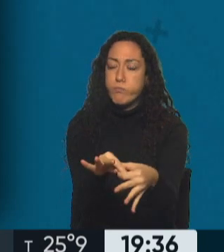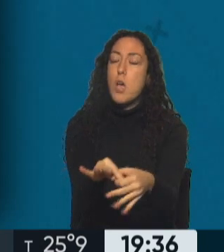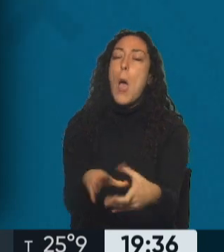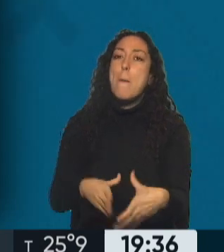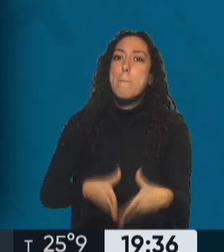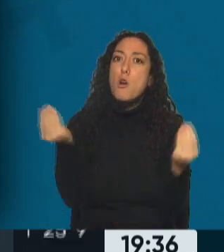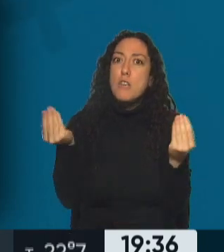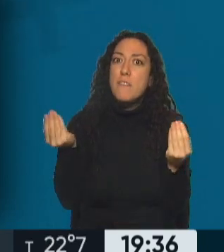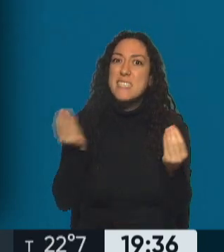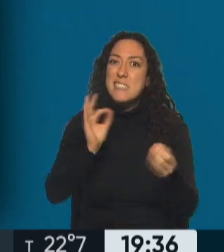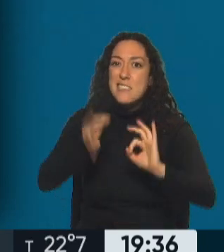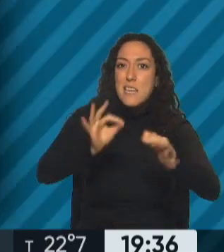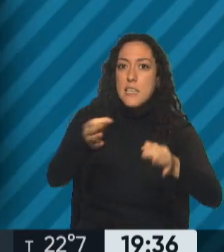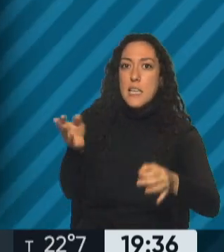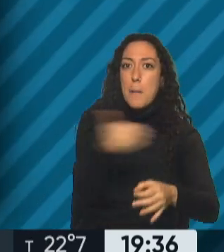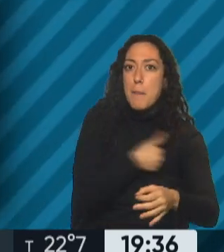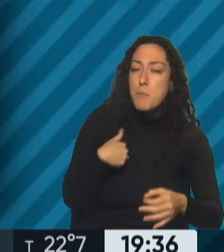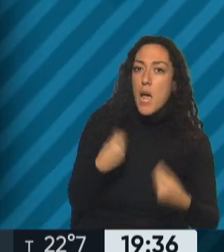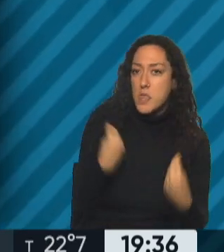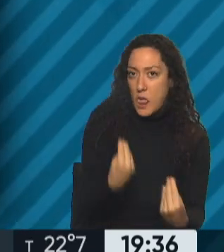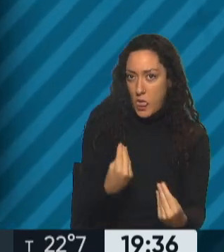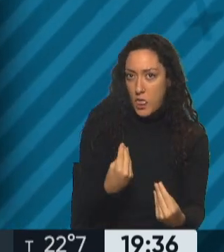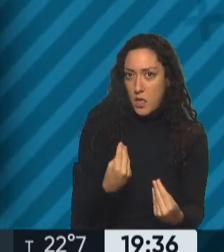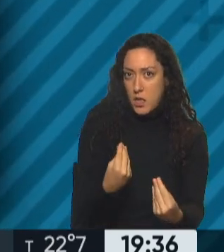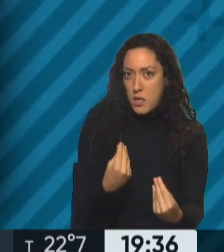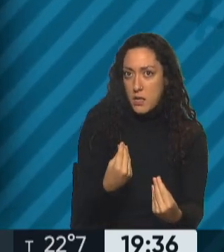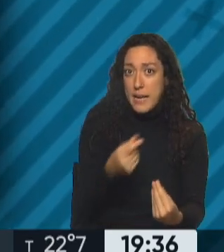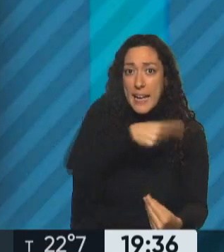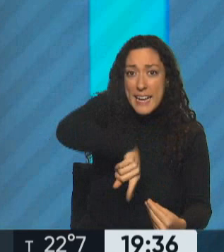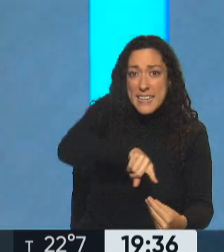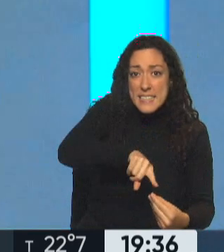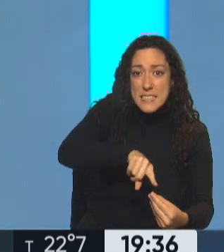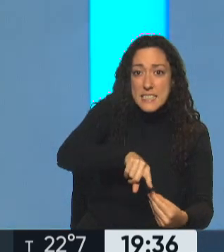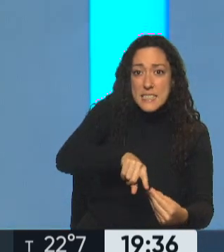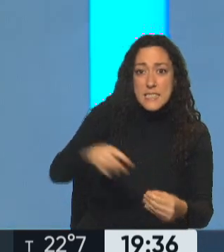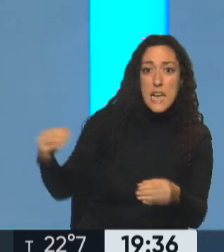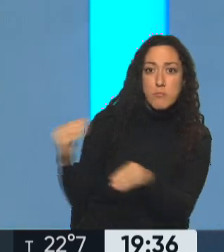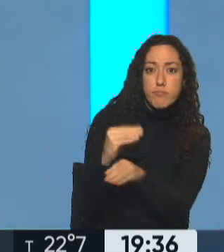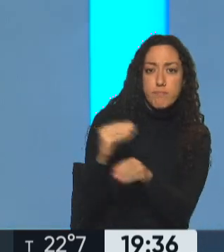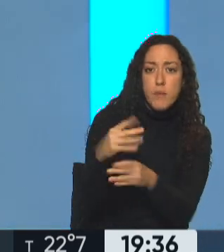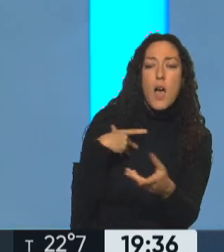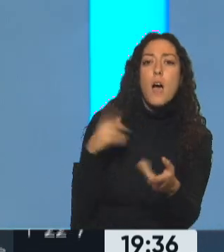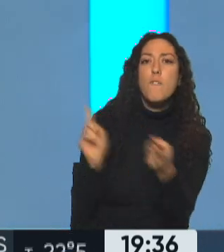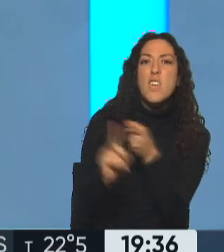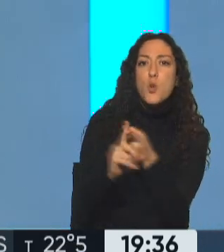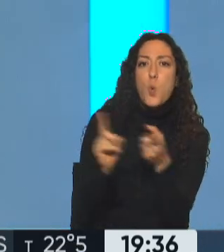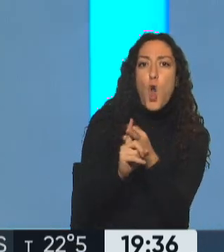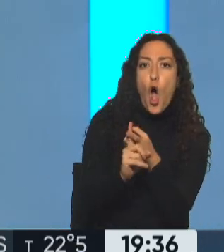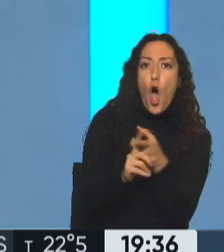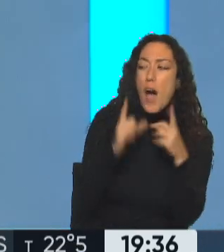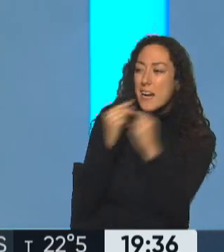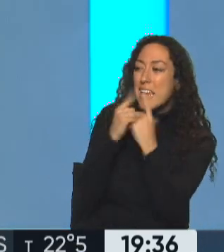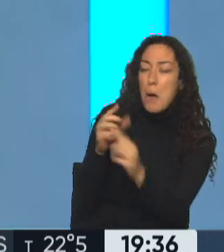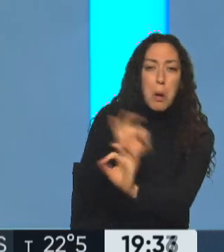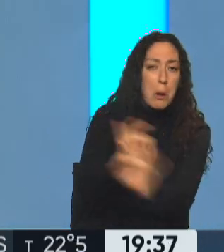las estrategias de las mujeres que incluso no reclaman para tratar de mantener el vínculo entre padres e hijos. O sea que siempre